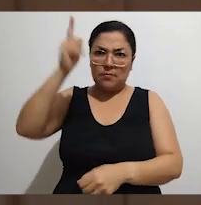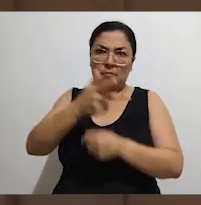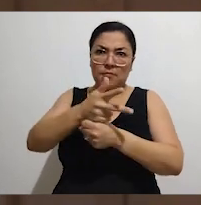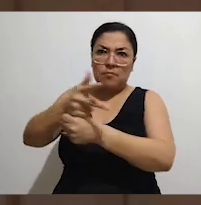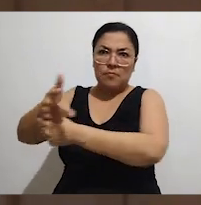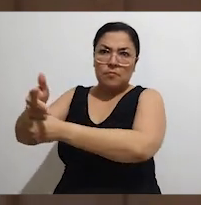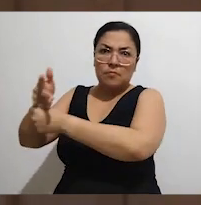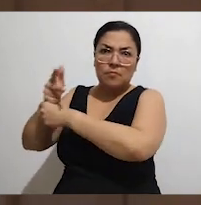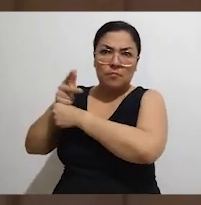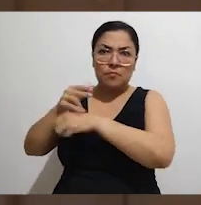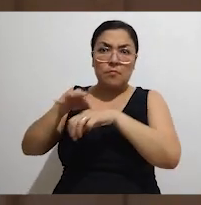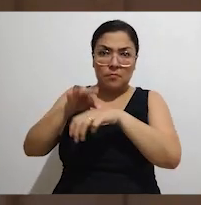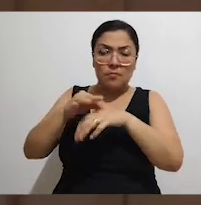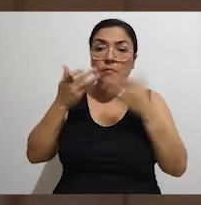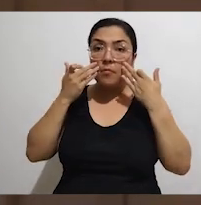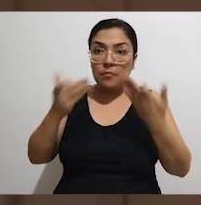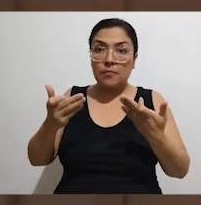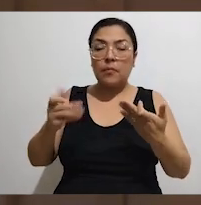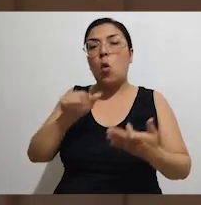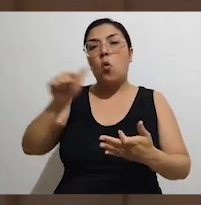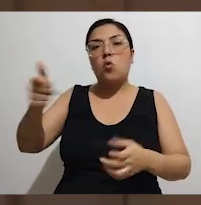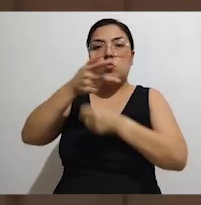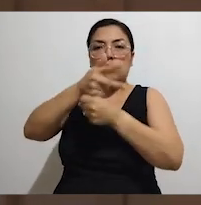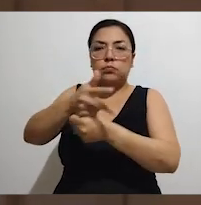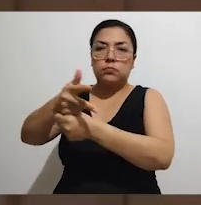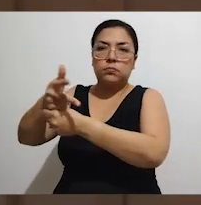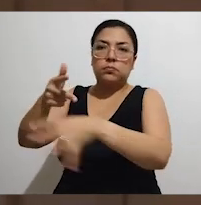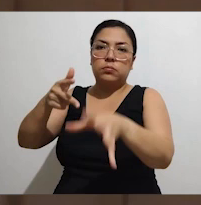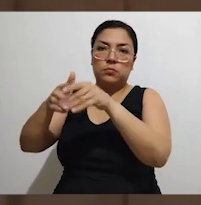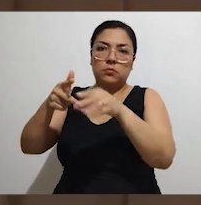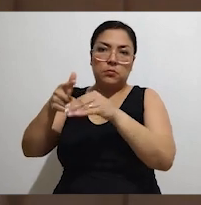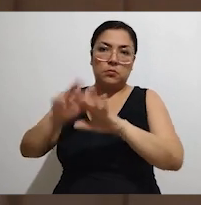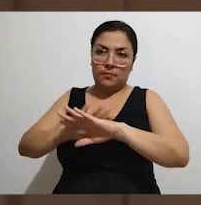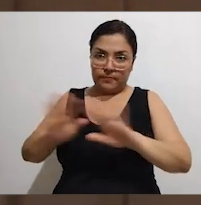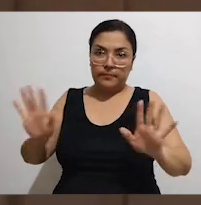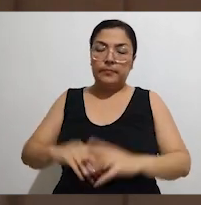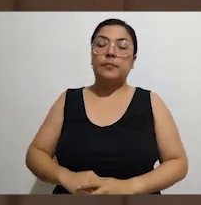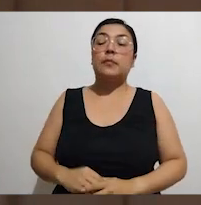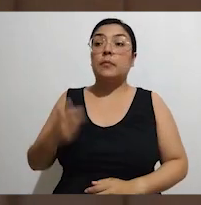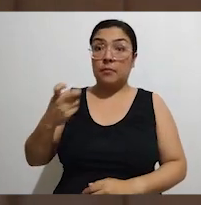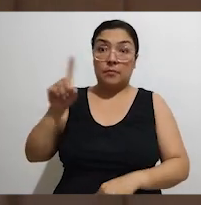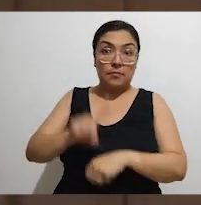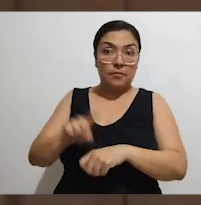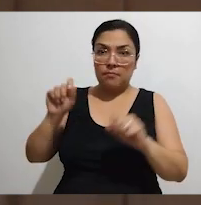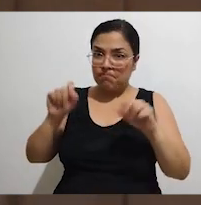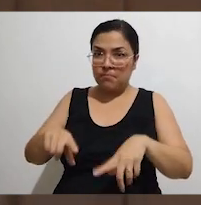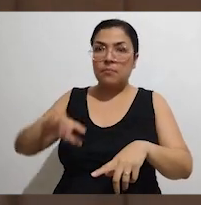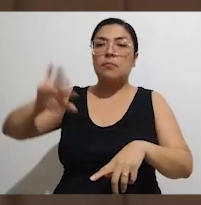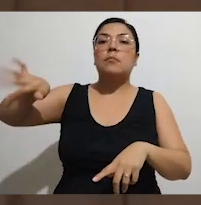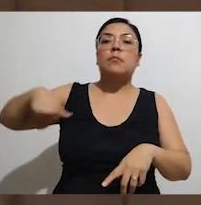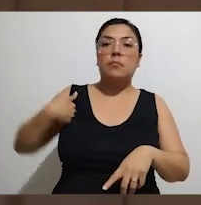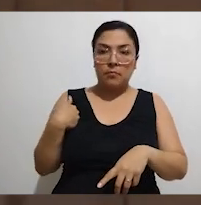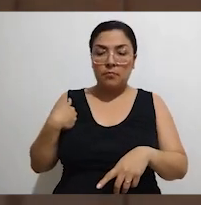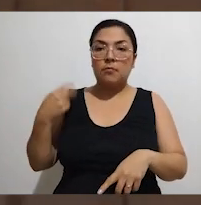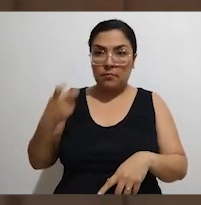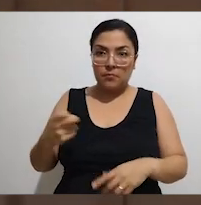teníamos inclusive la transmisión en vivo de lo que estaba pasando en las propias bodegas electorales ese día que se recibieron los paquetes